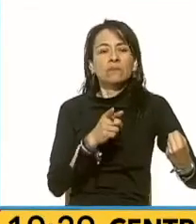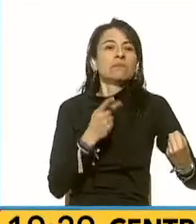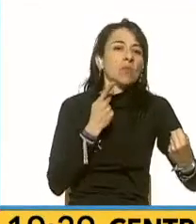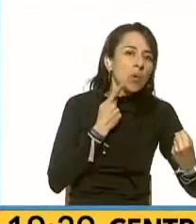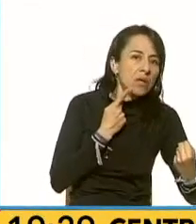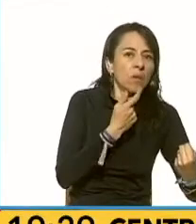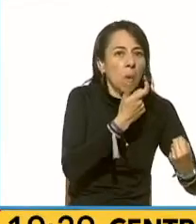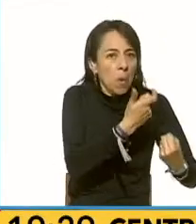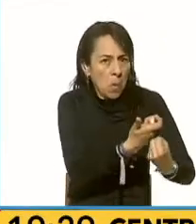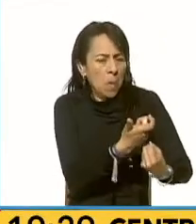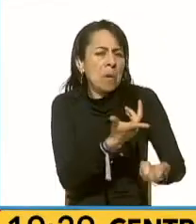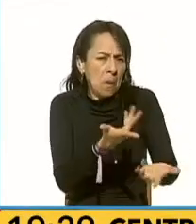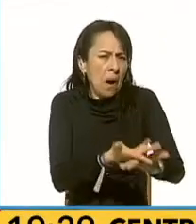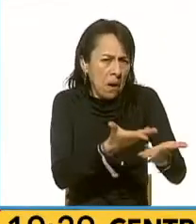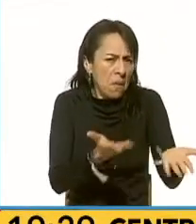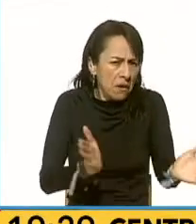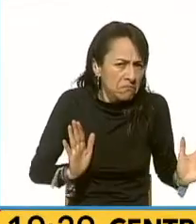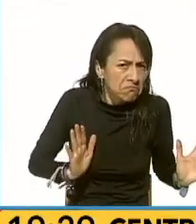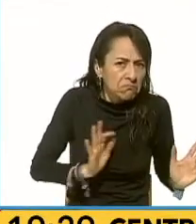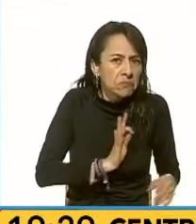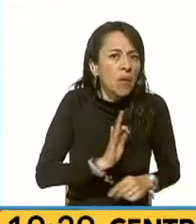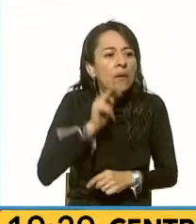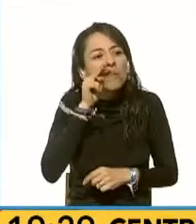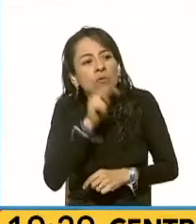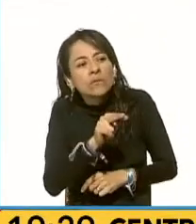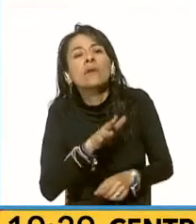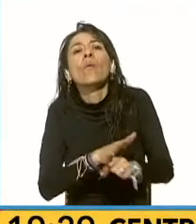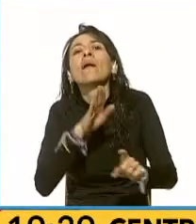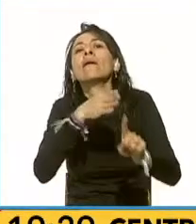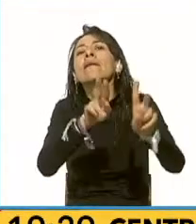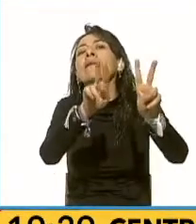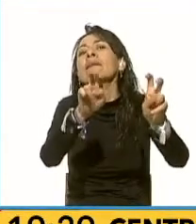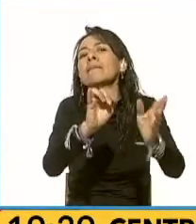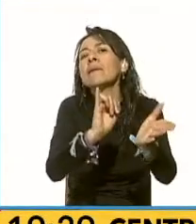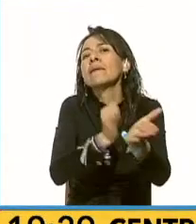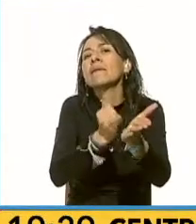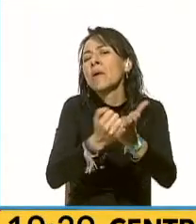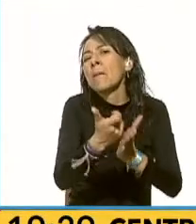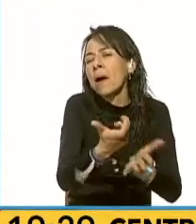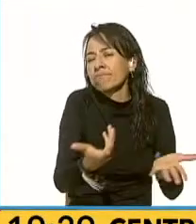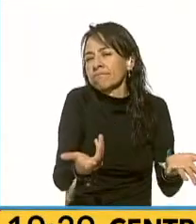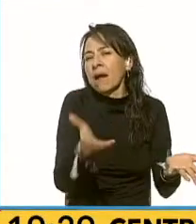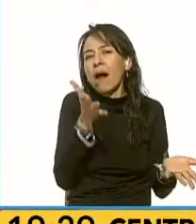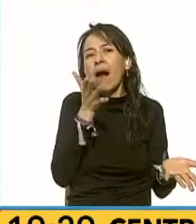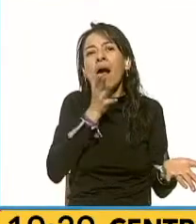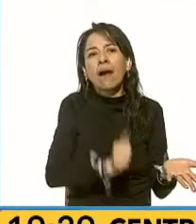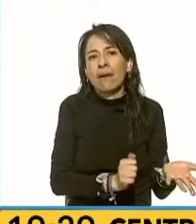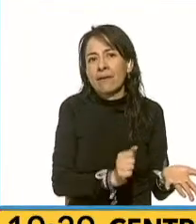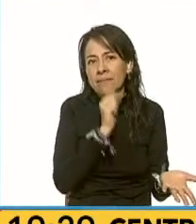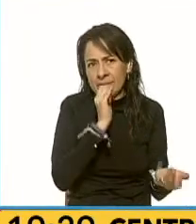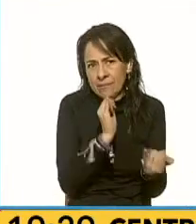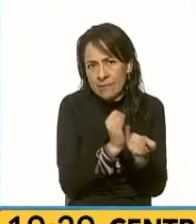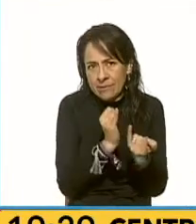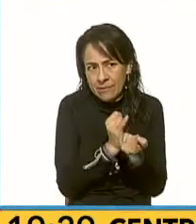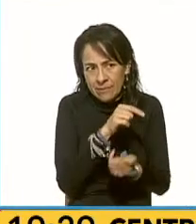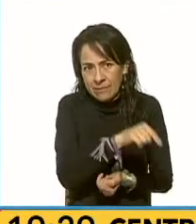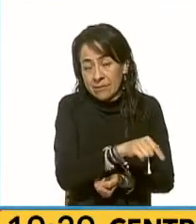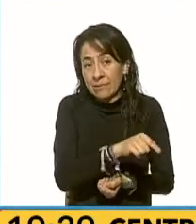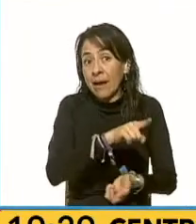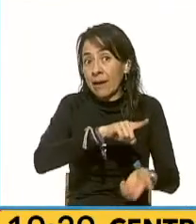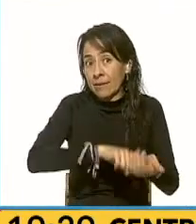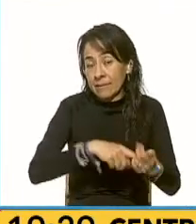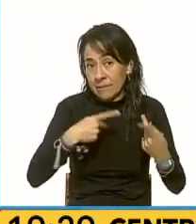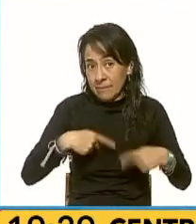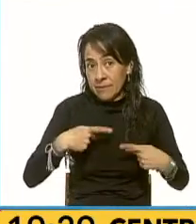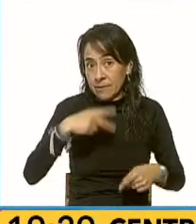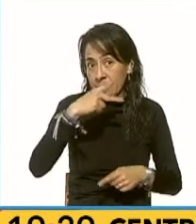bueno, ya ahora ya lo podemos ver con el caso del pago de impuestos, incluso con el apoyo que ha llegado a tener por parte de miembros del